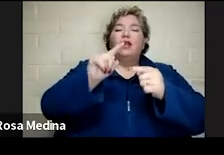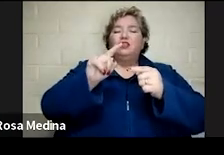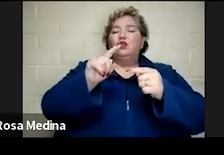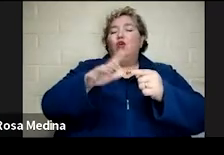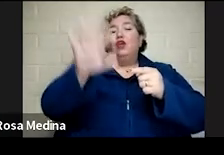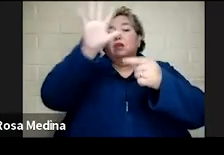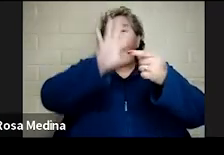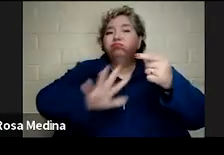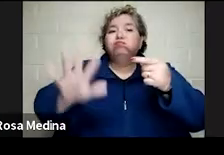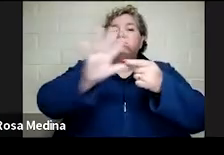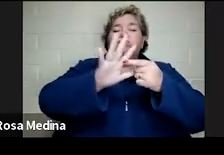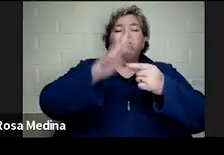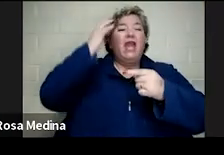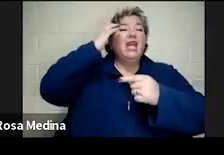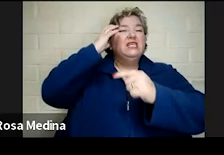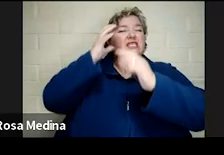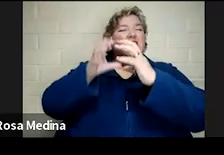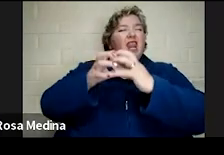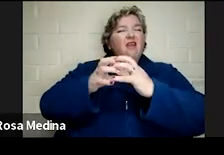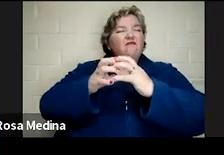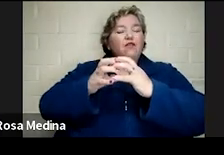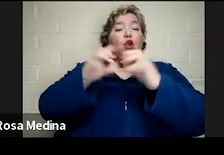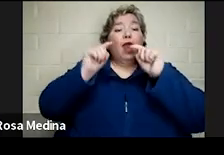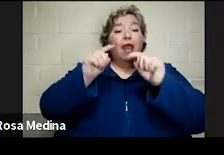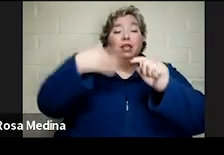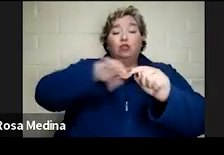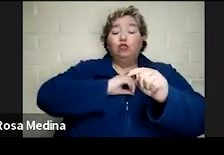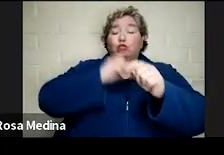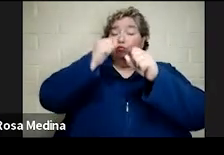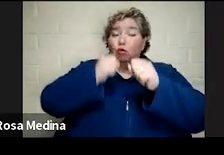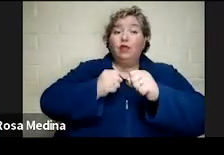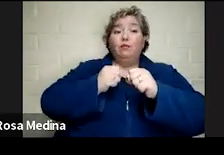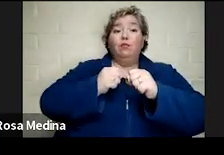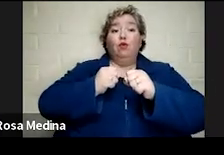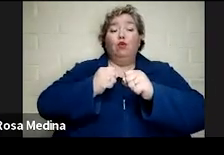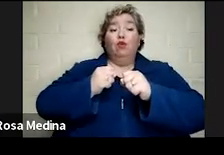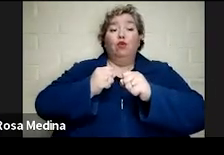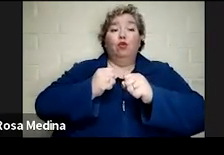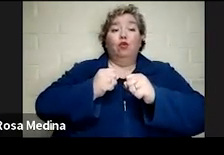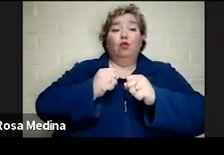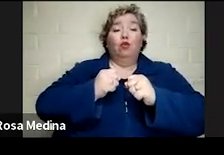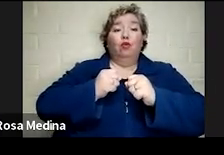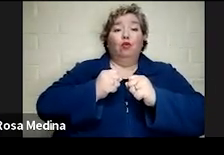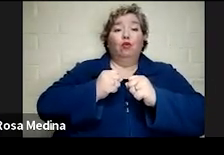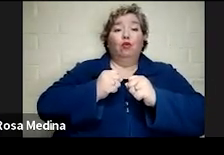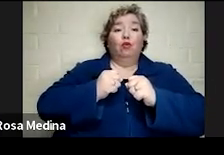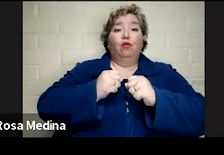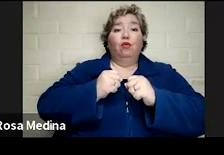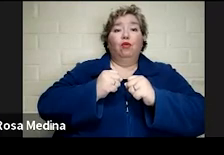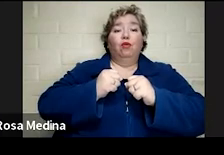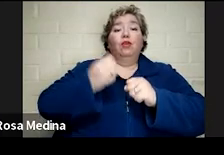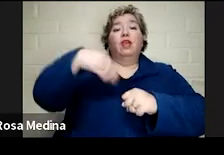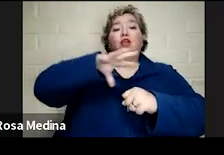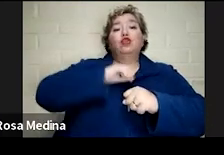cerebral que nosotros vemos y que nos permiten, voy a correr esto un poquito, y que nos